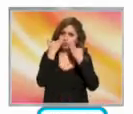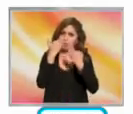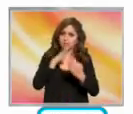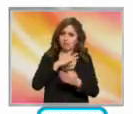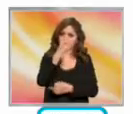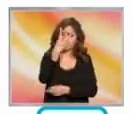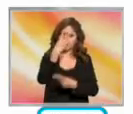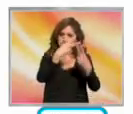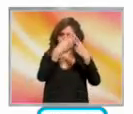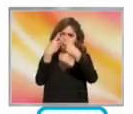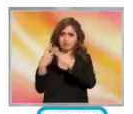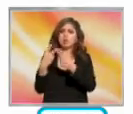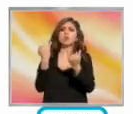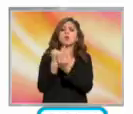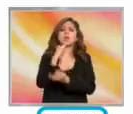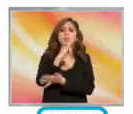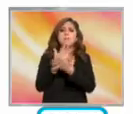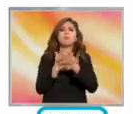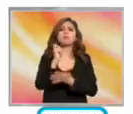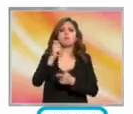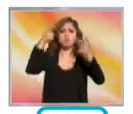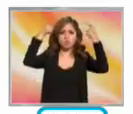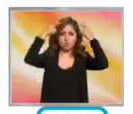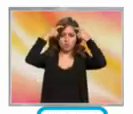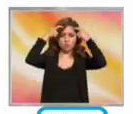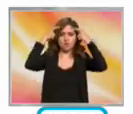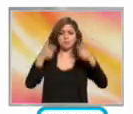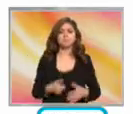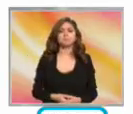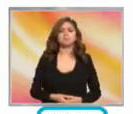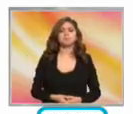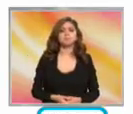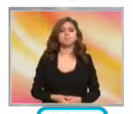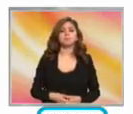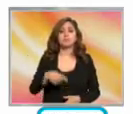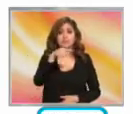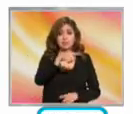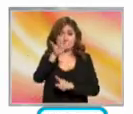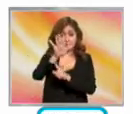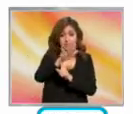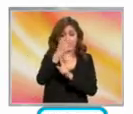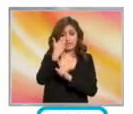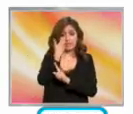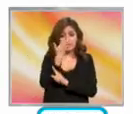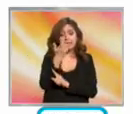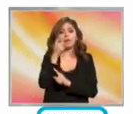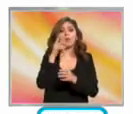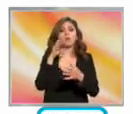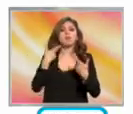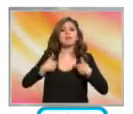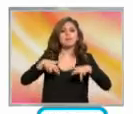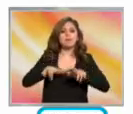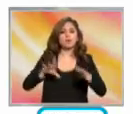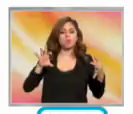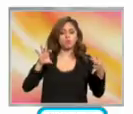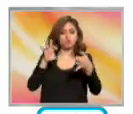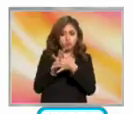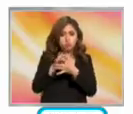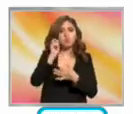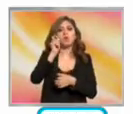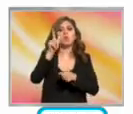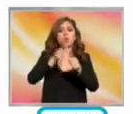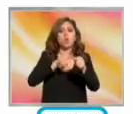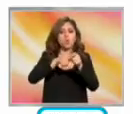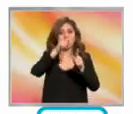3 estrellas, tiene una corona. Sí, esta bandera buscaba la unión también. Sí. Tiene 13, están los